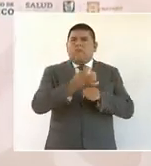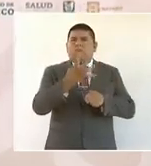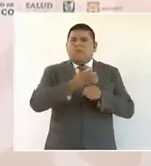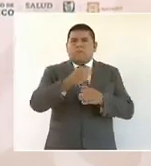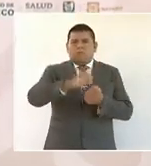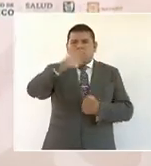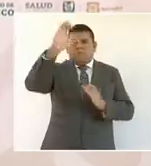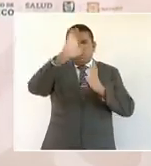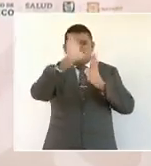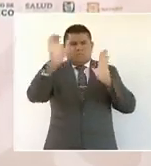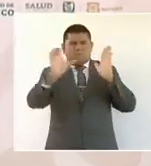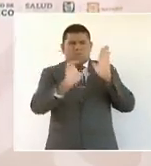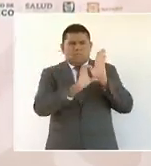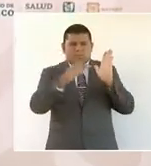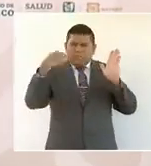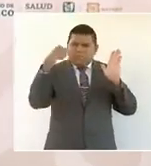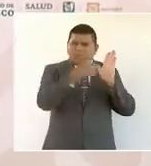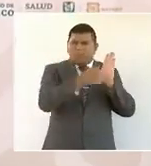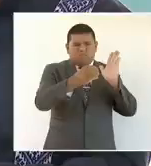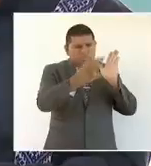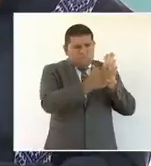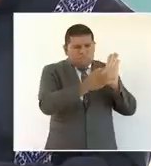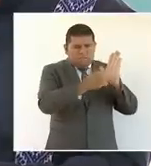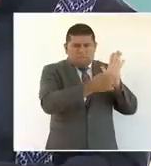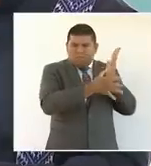el derecho del pueblo a la salud.